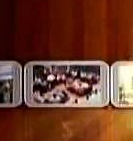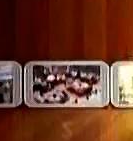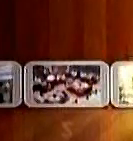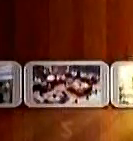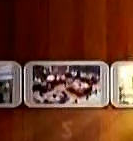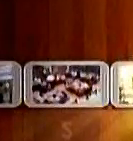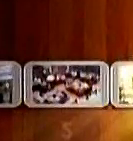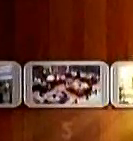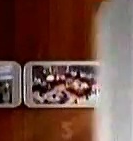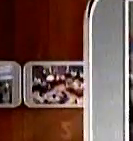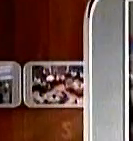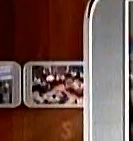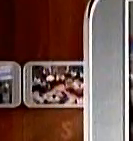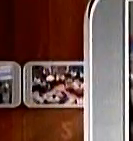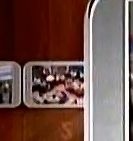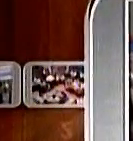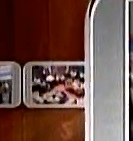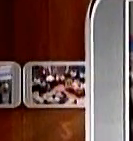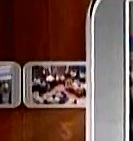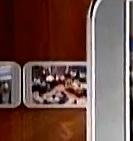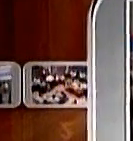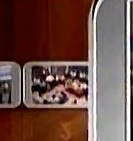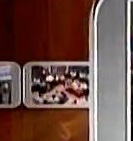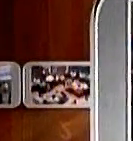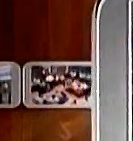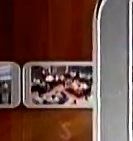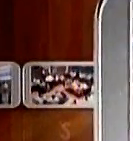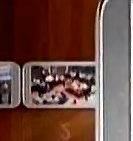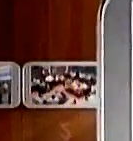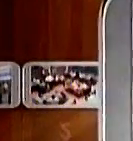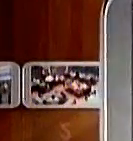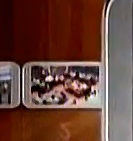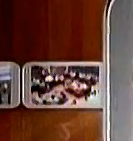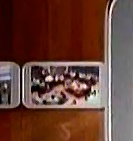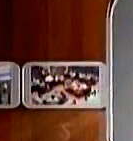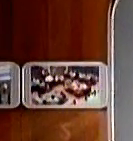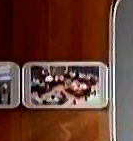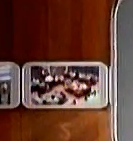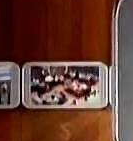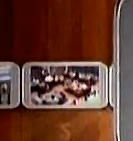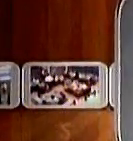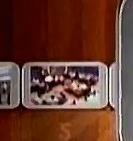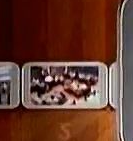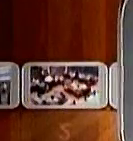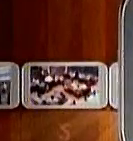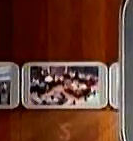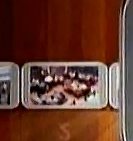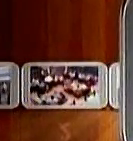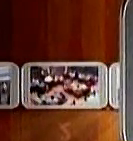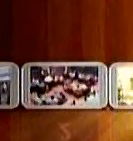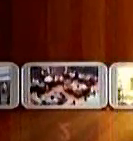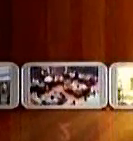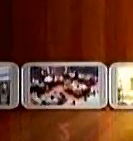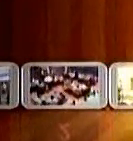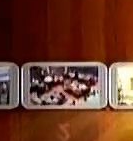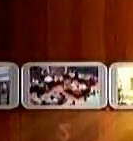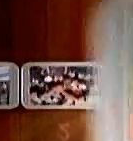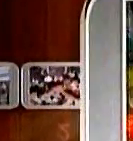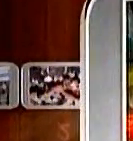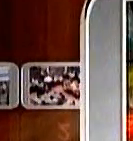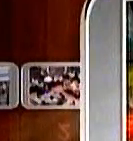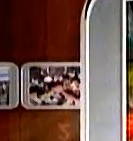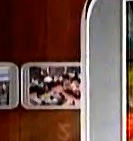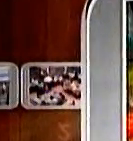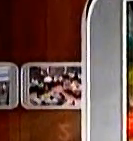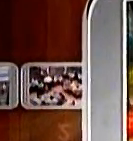aire libre, paseos terapéuticos. Y lo nuevo en Manizales, Farmacia Homeopática Manimés, carrera